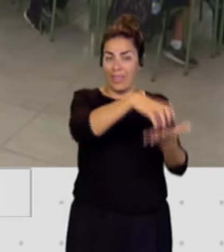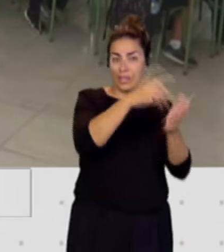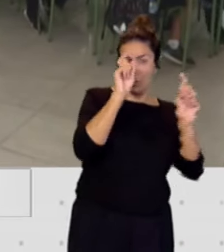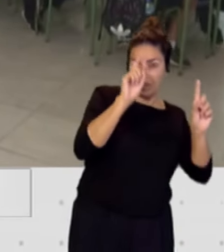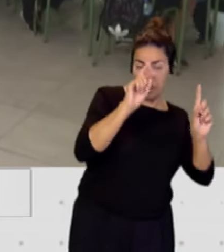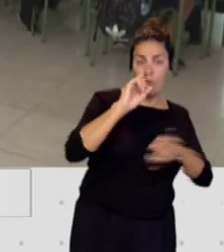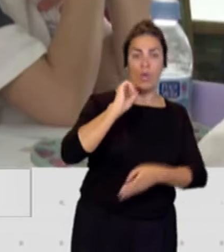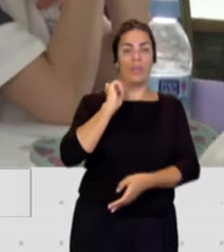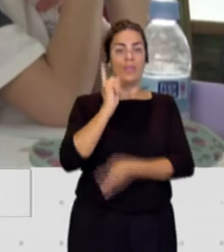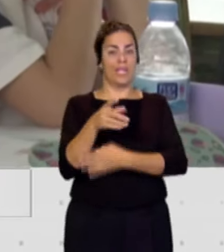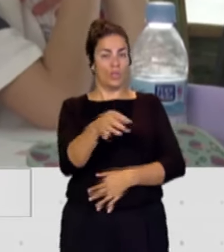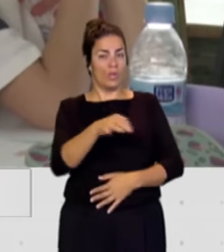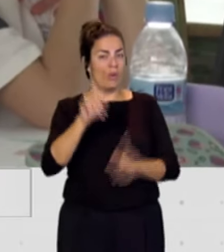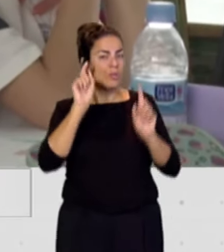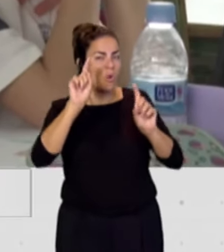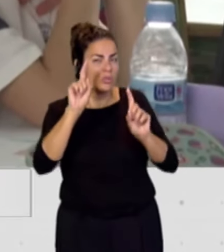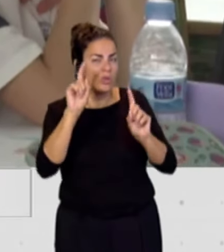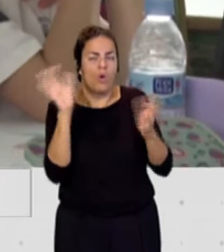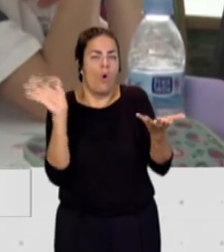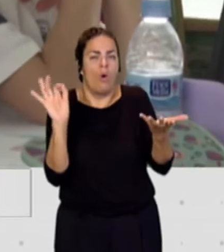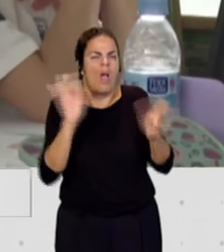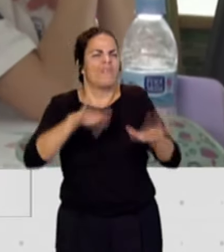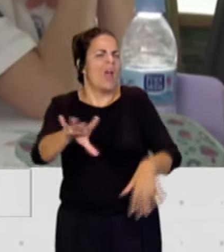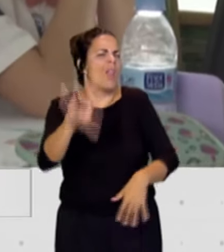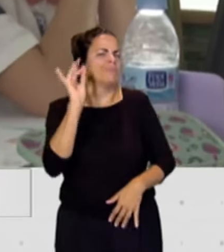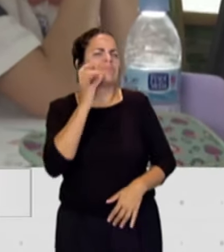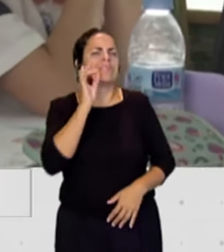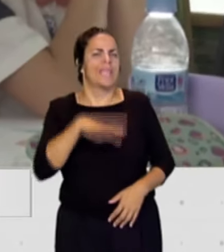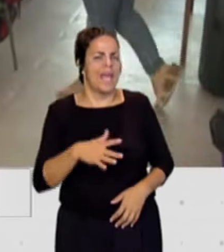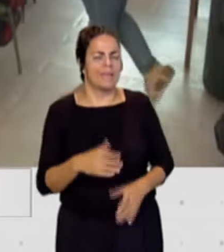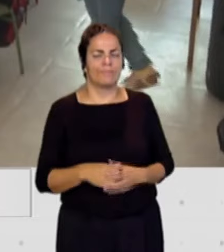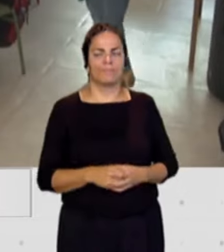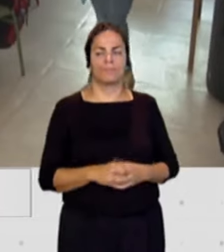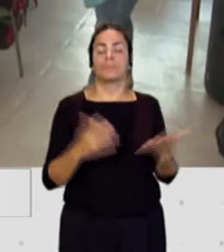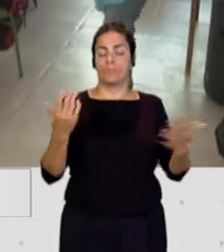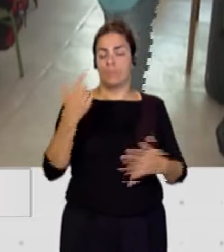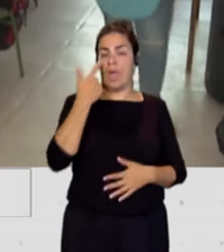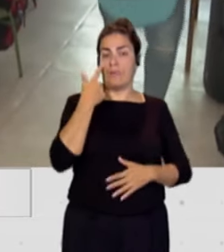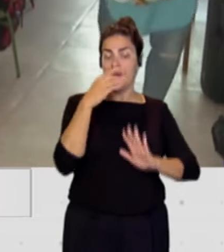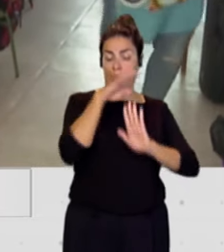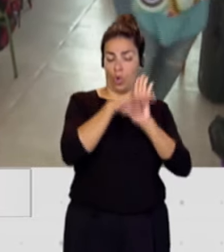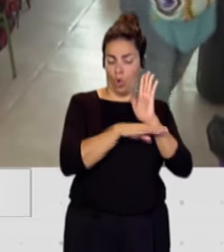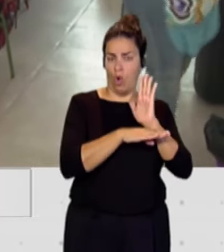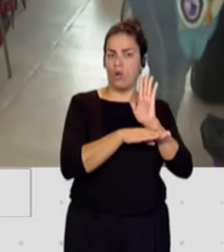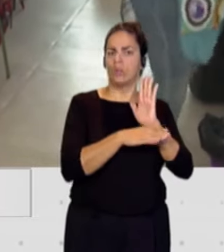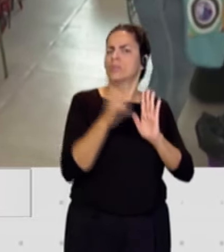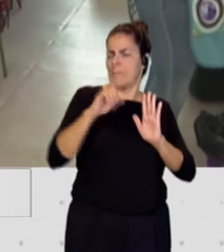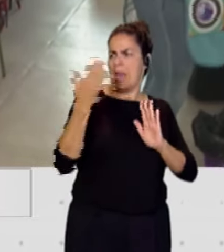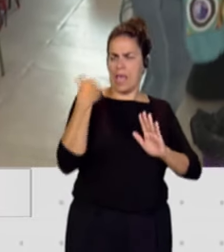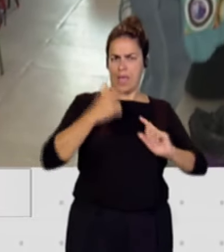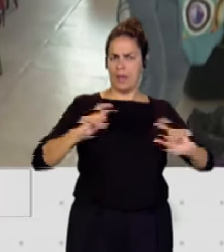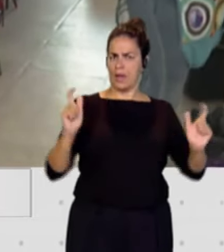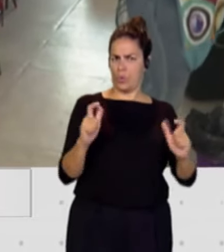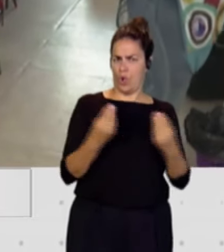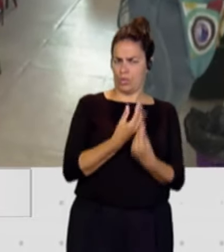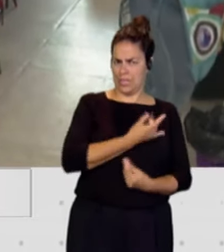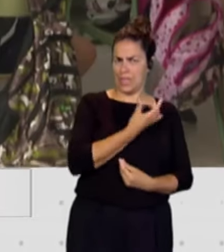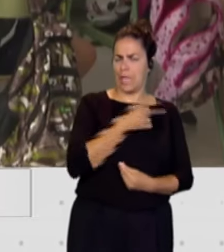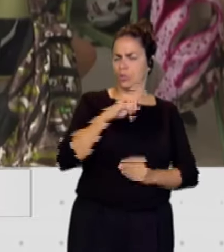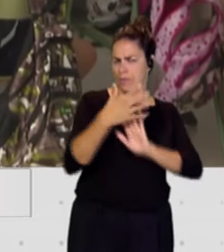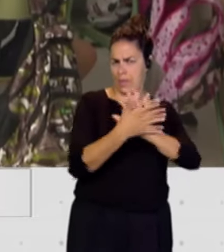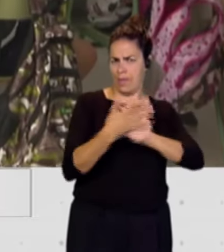insular de Educación Quién va a decidir en último término Bueno vamos a ver este protocolo que además también ayer lo estuvimos comentando en la reunión con los sindicatos